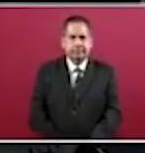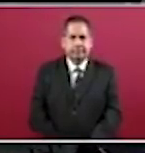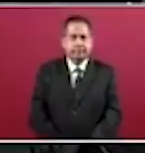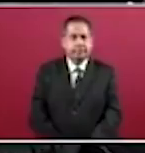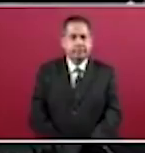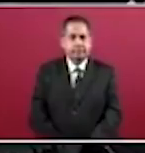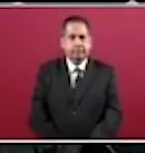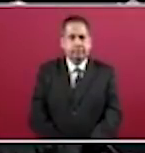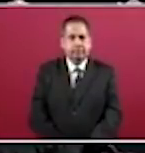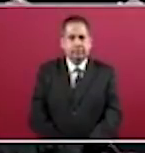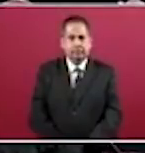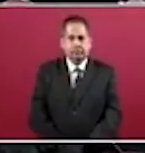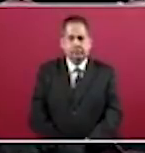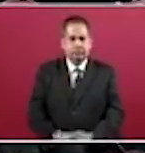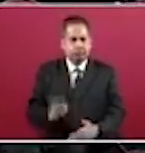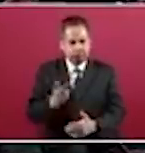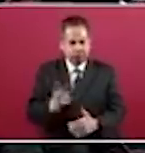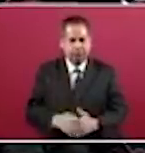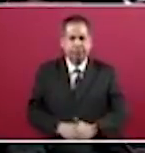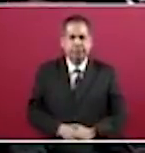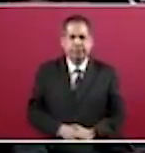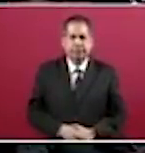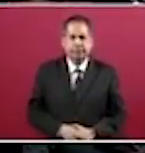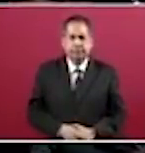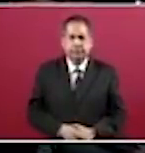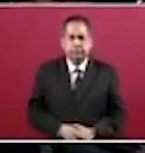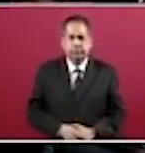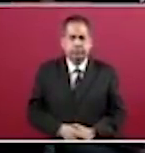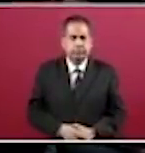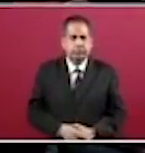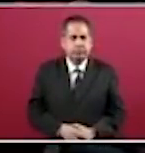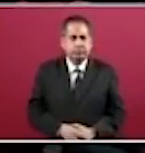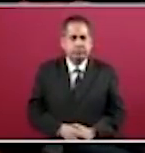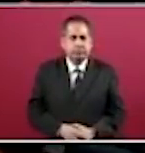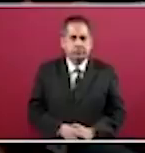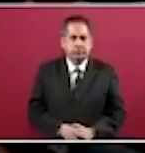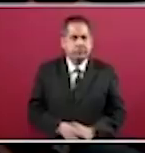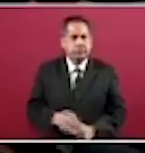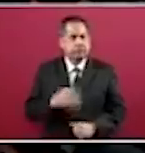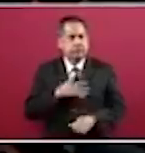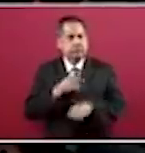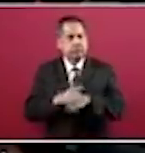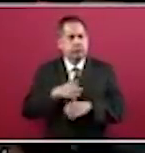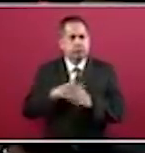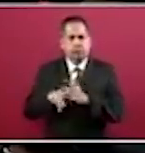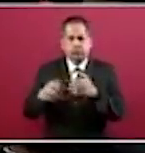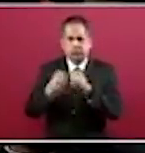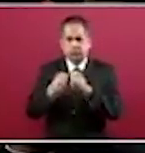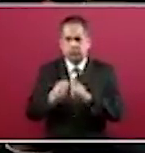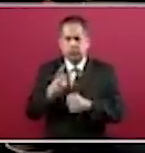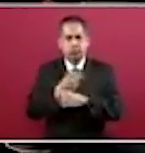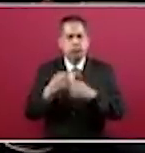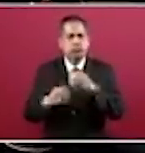Ah, buenos días. Buenos dos, ¿te fuiste tú? Juan Fernando Gili, Grupo Gili, El Imparcial, La Crónica y Frontera. Dos cosas,